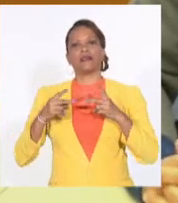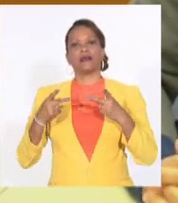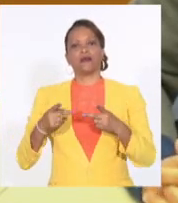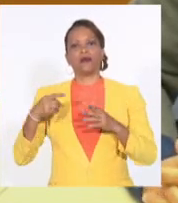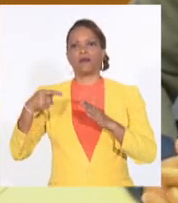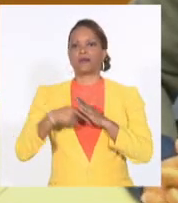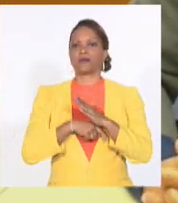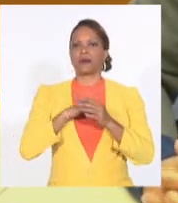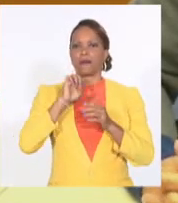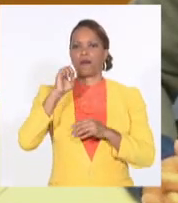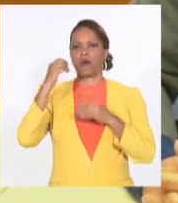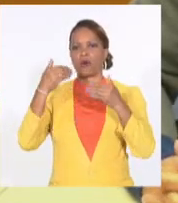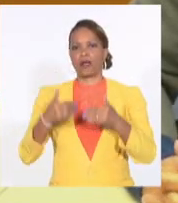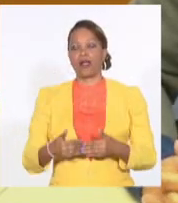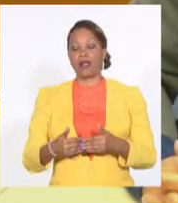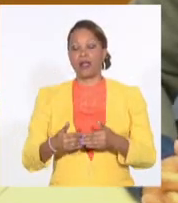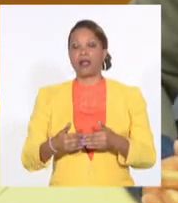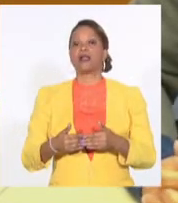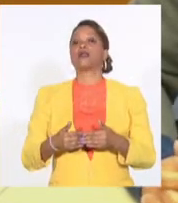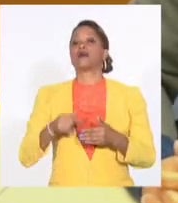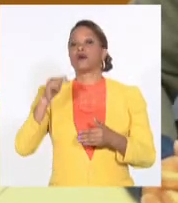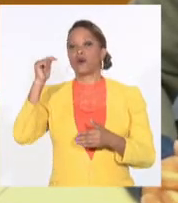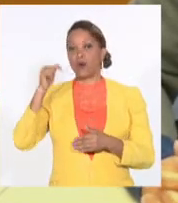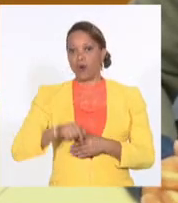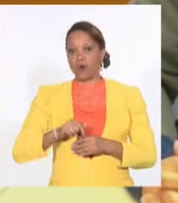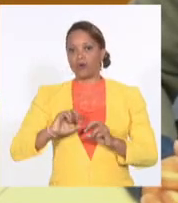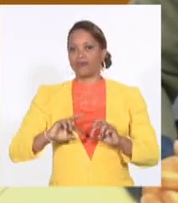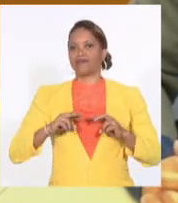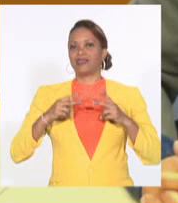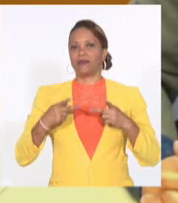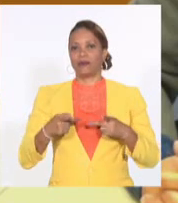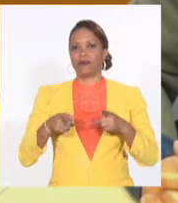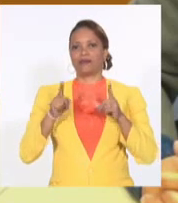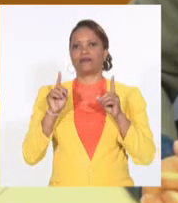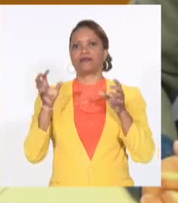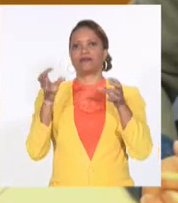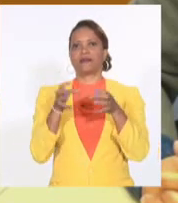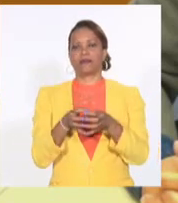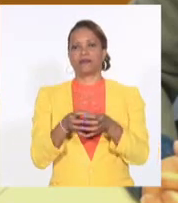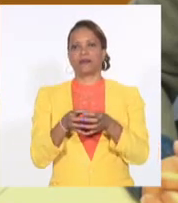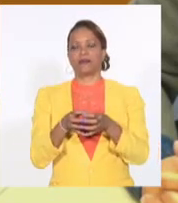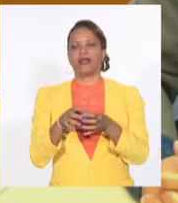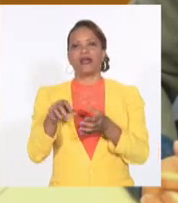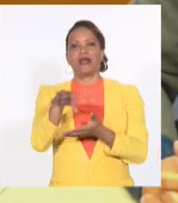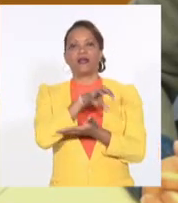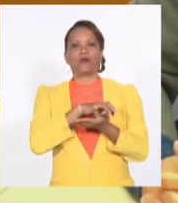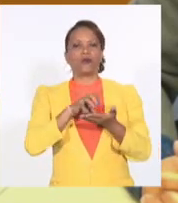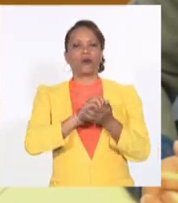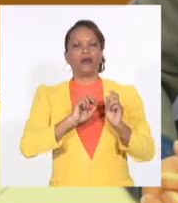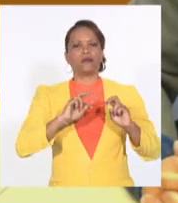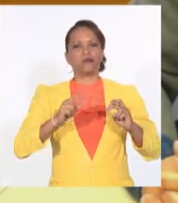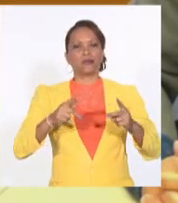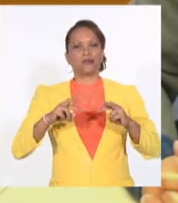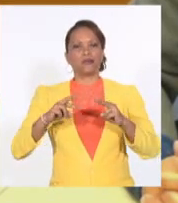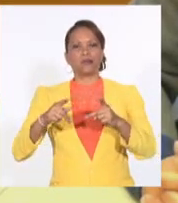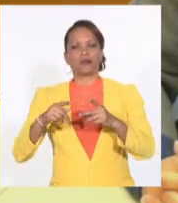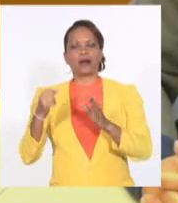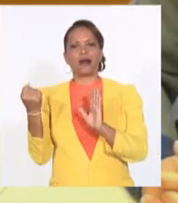moral hoy en este Parlamento Europeo, lugar donde en repetidas ocasiones se han